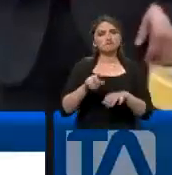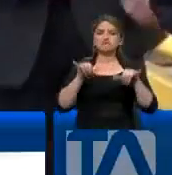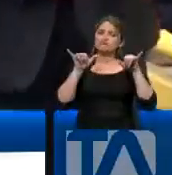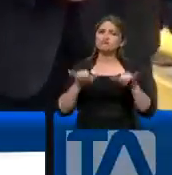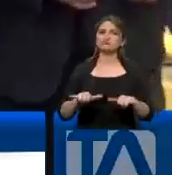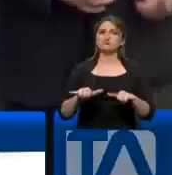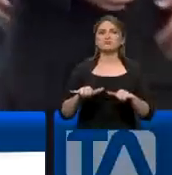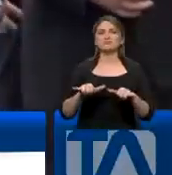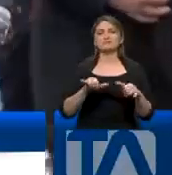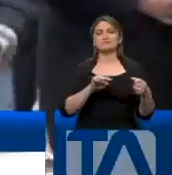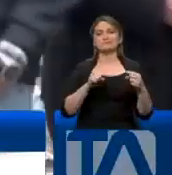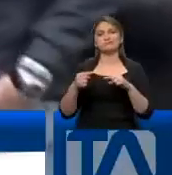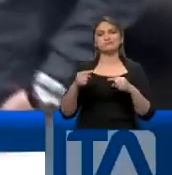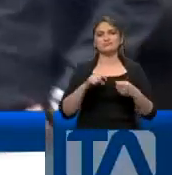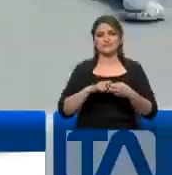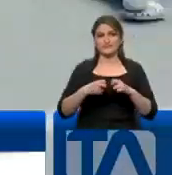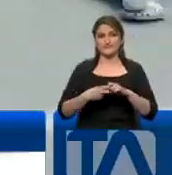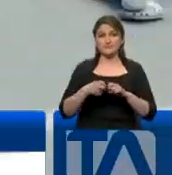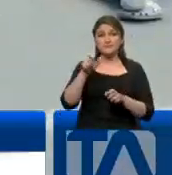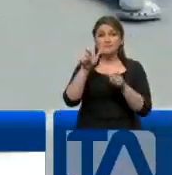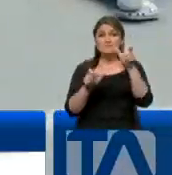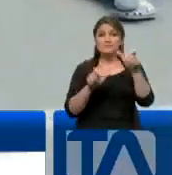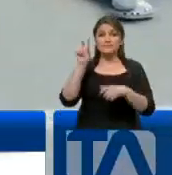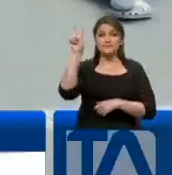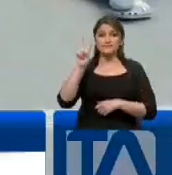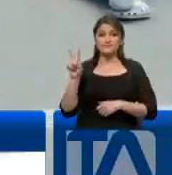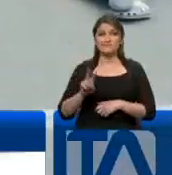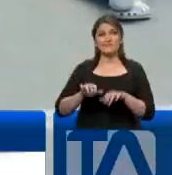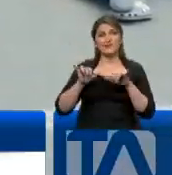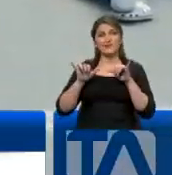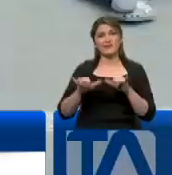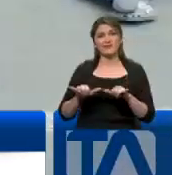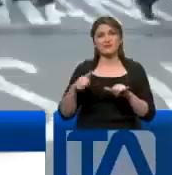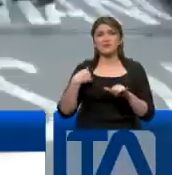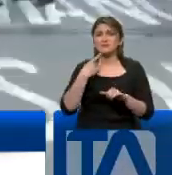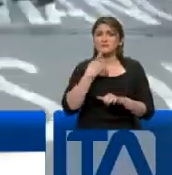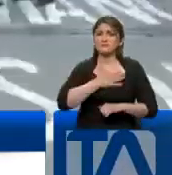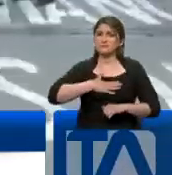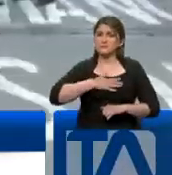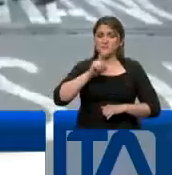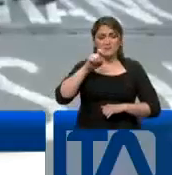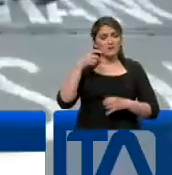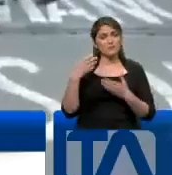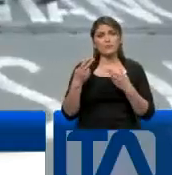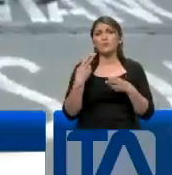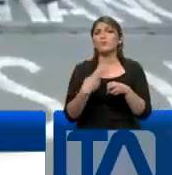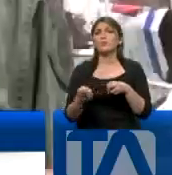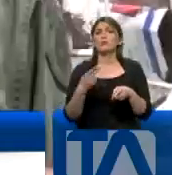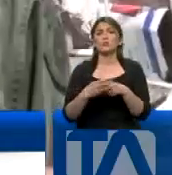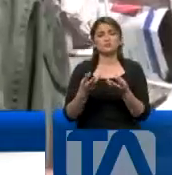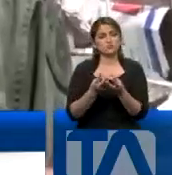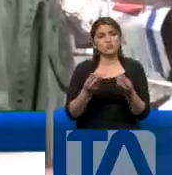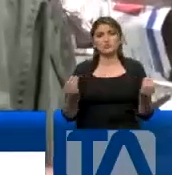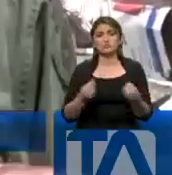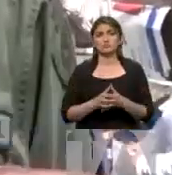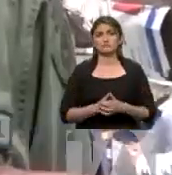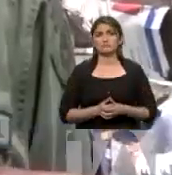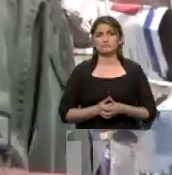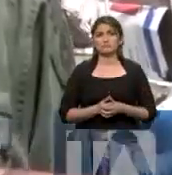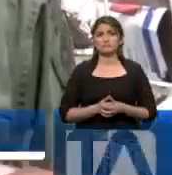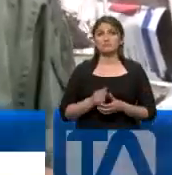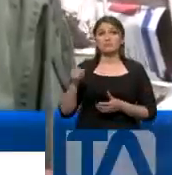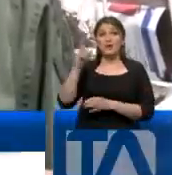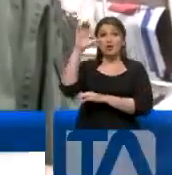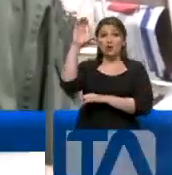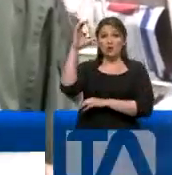y Nariño se concentraron en Rumichaca a fin de analizar la situación y socializar las políticas migratorias. Con el fin de poder,